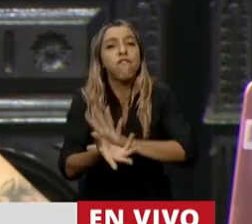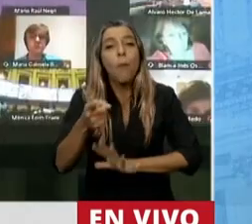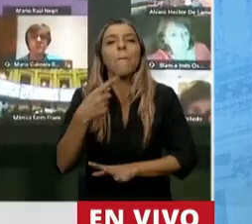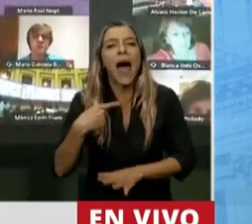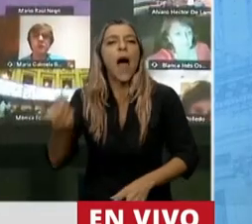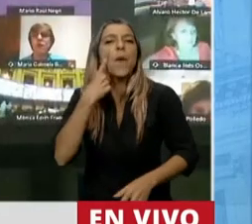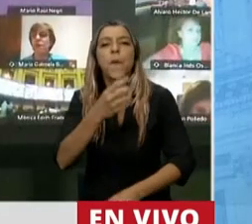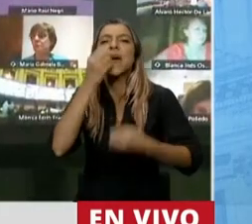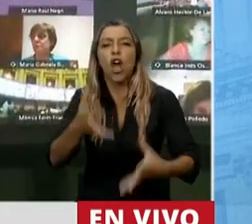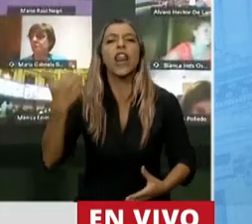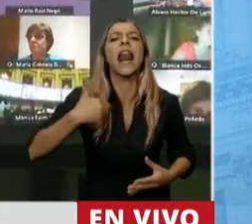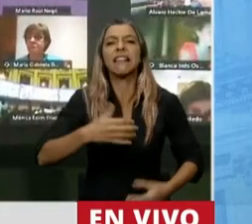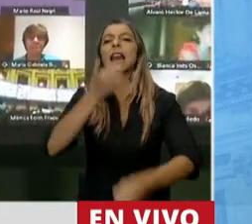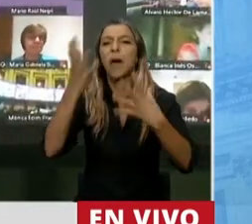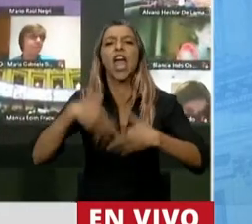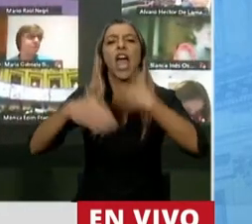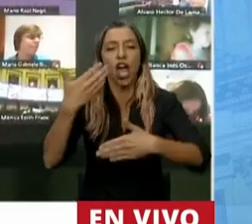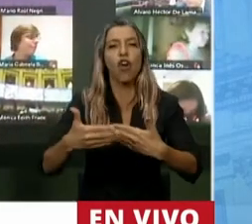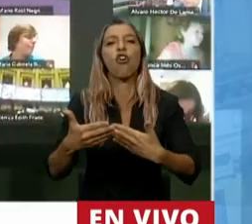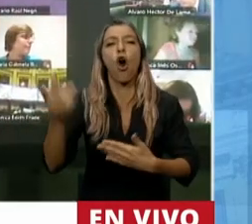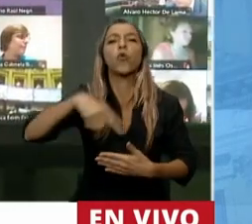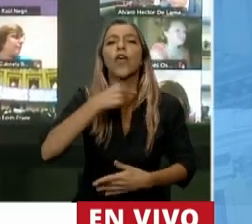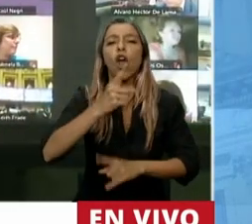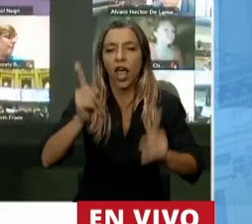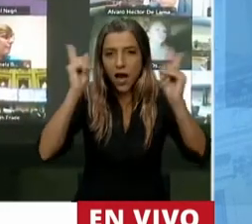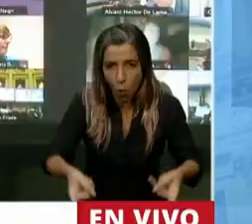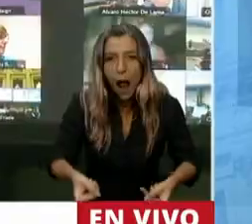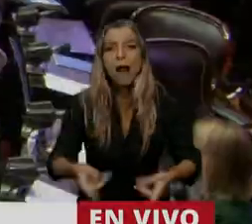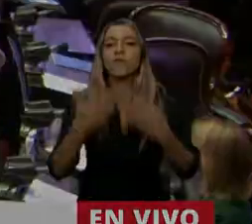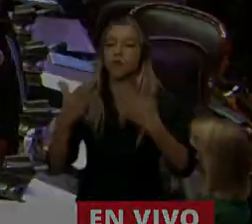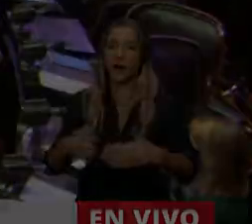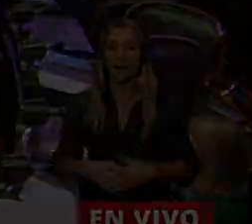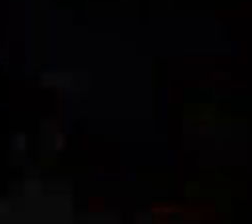Aunque a muchos les pese. Gracias, señor presidente. Gracias, diputada.